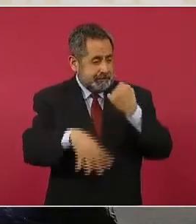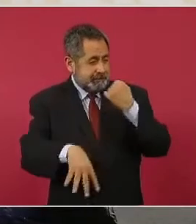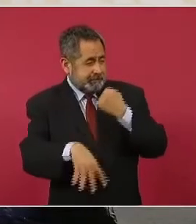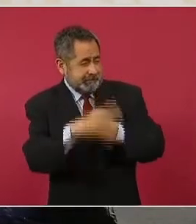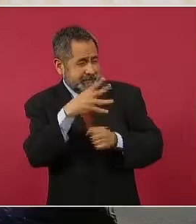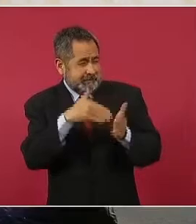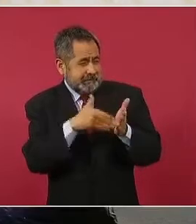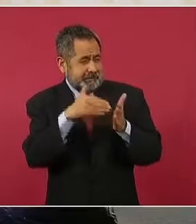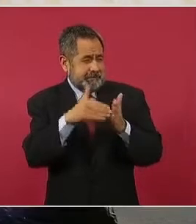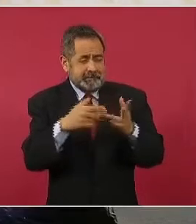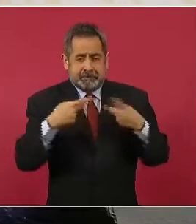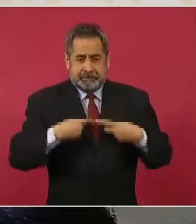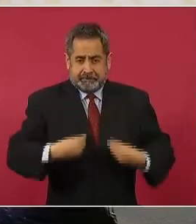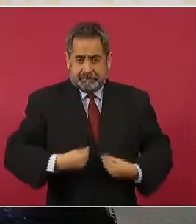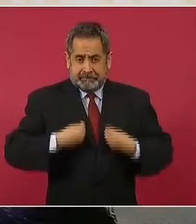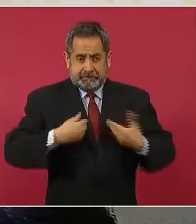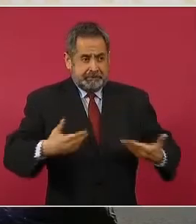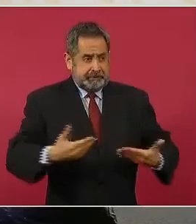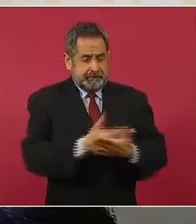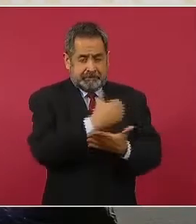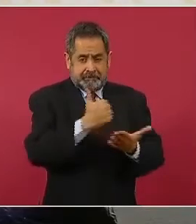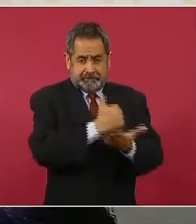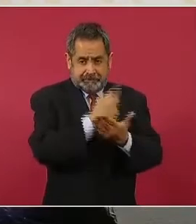aparece la vacuna de la viruela,